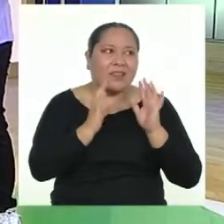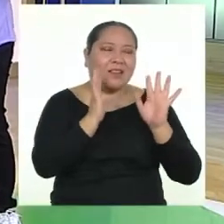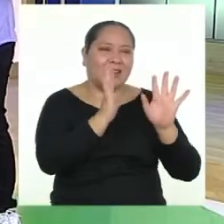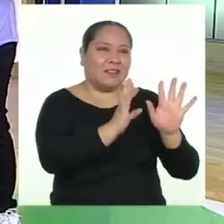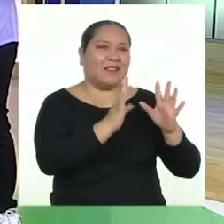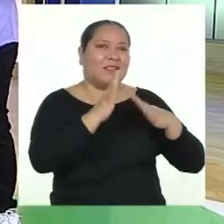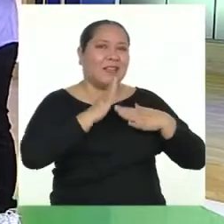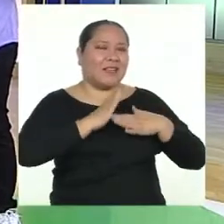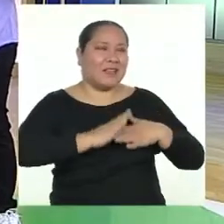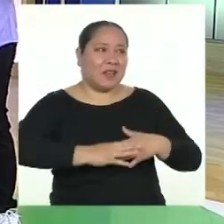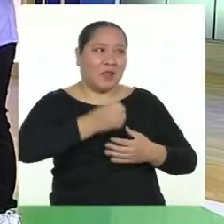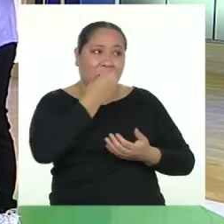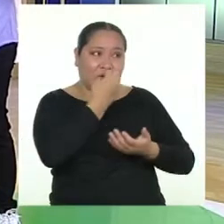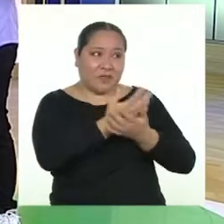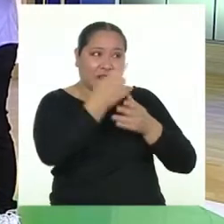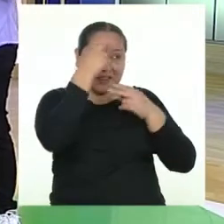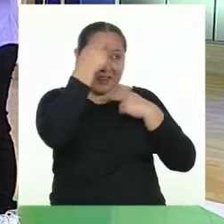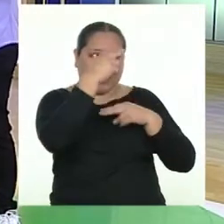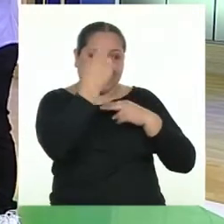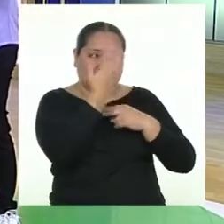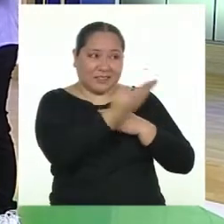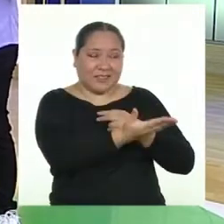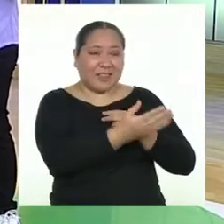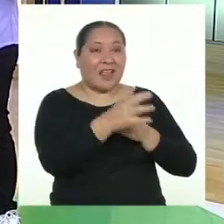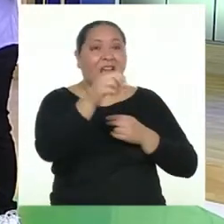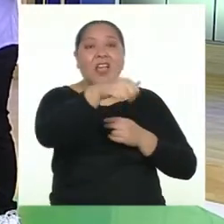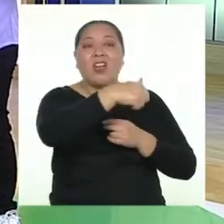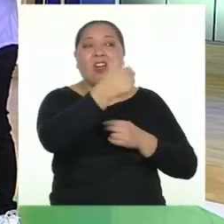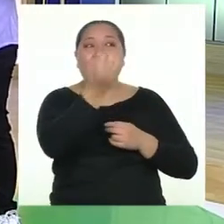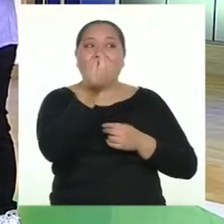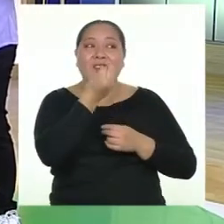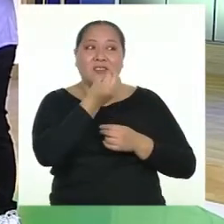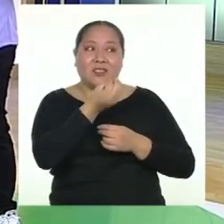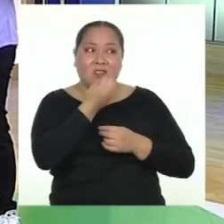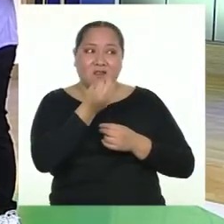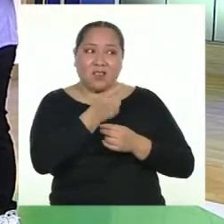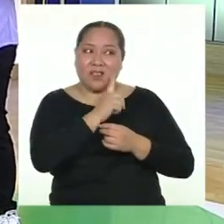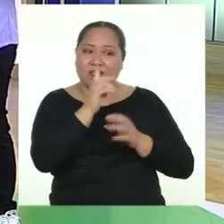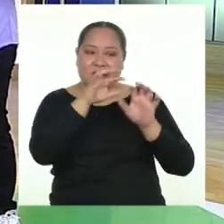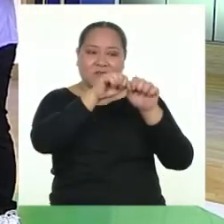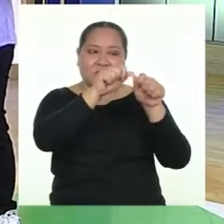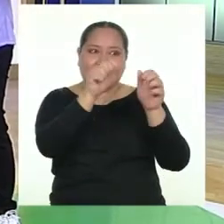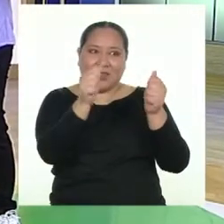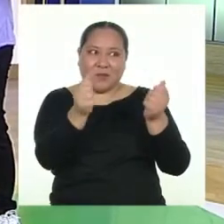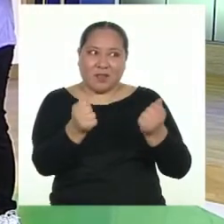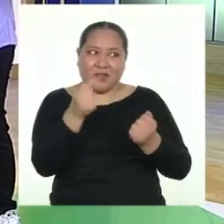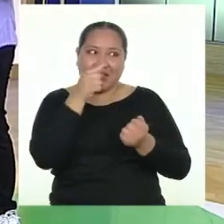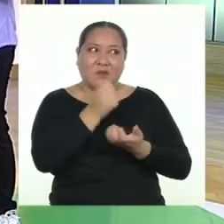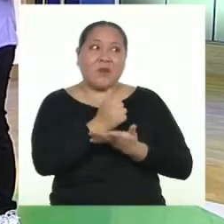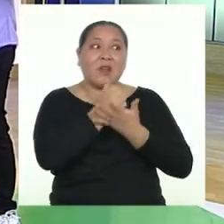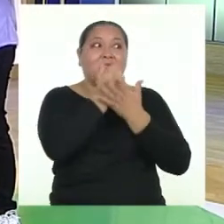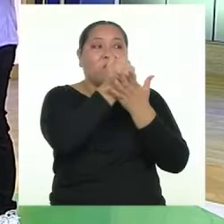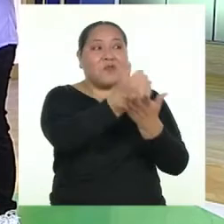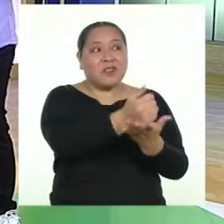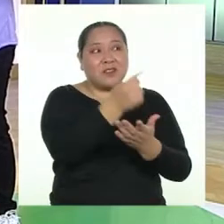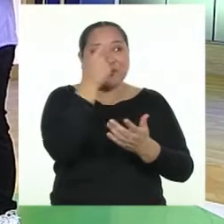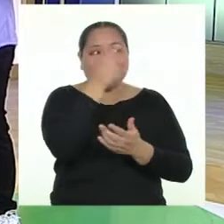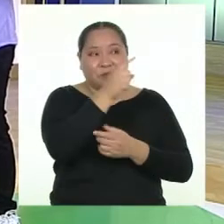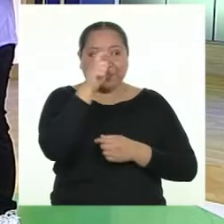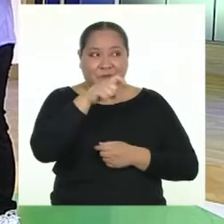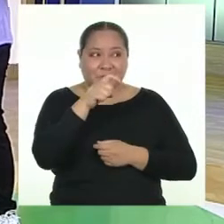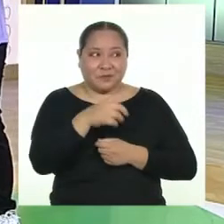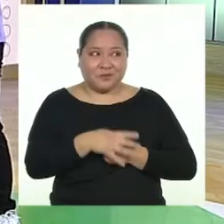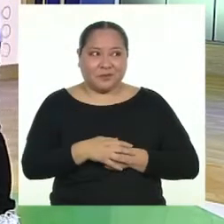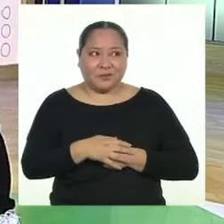Felizmente, tengo una buena noticia para ti. Existen otros alimentos, además de las empanadas, que pueden aportarte la energía que tú